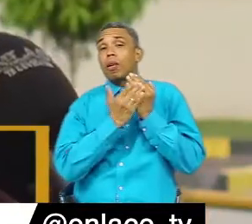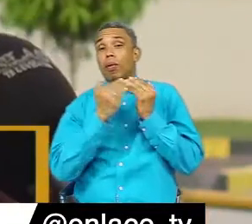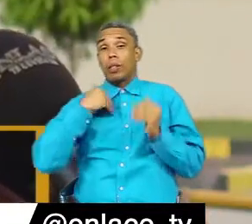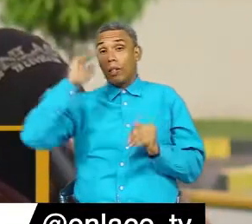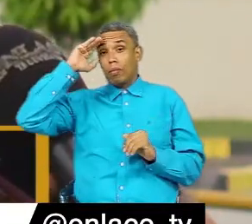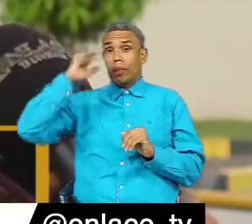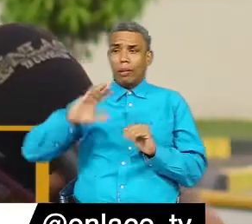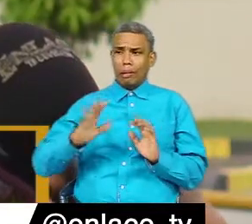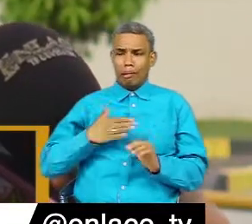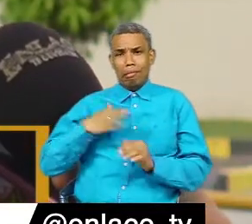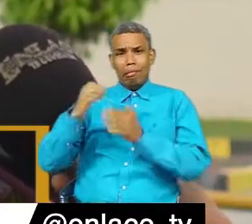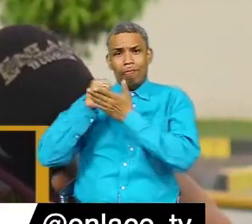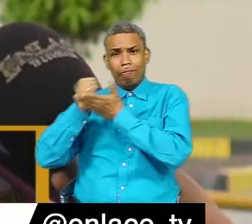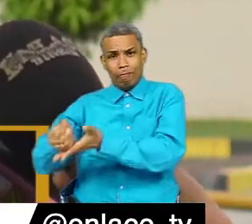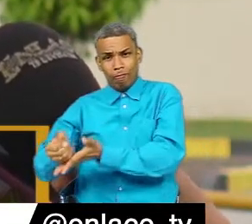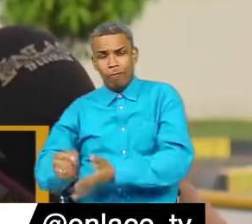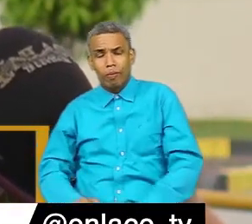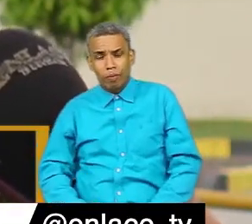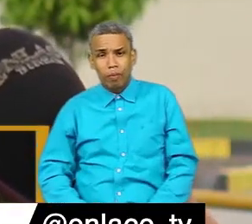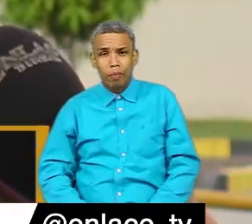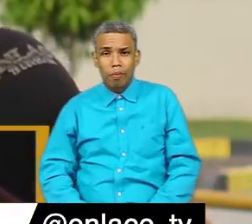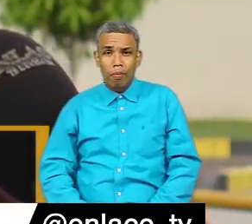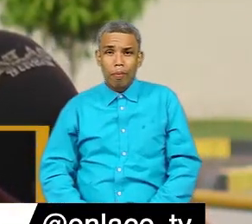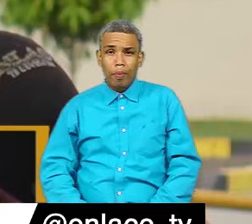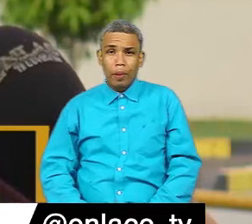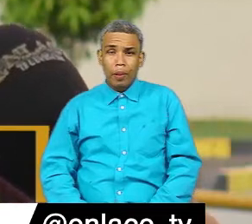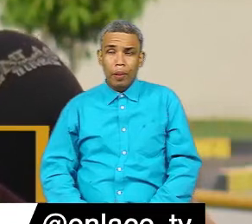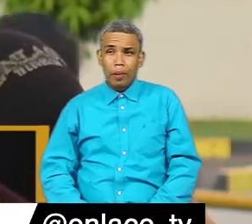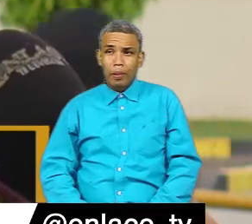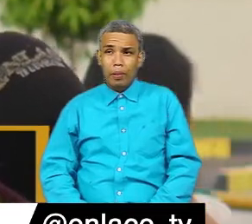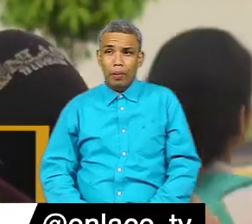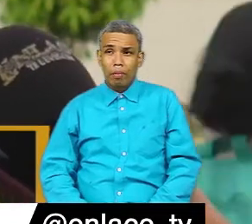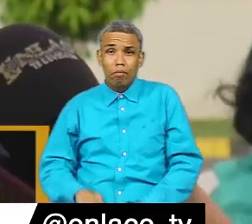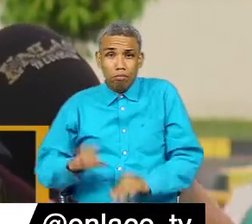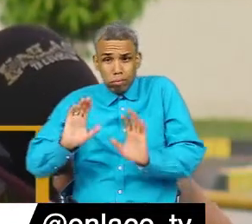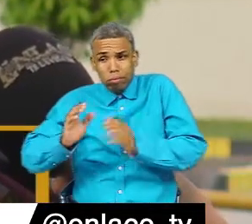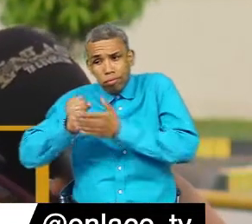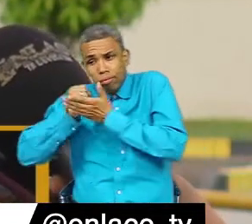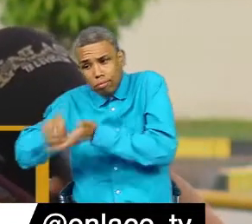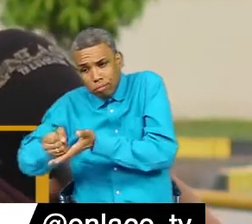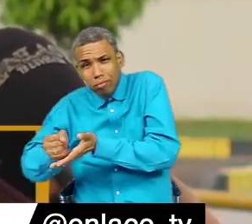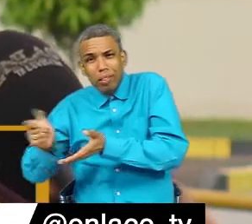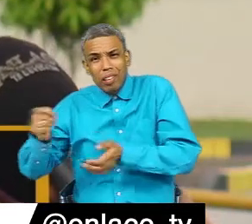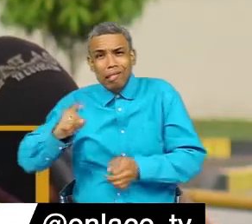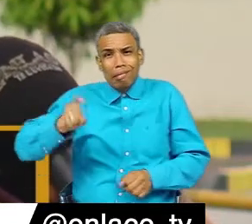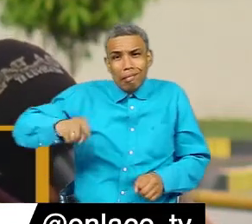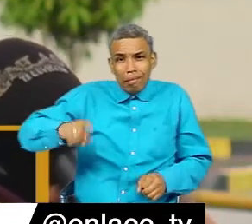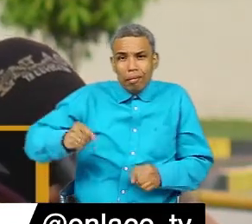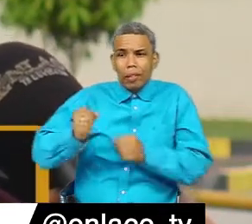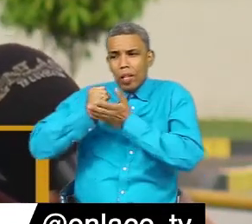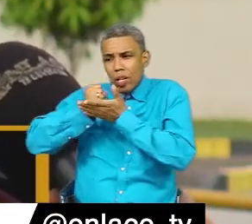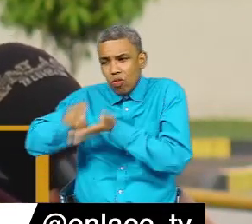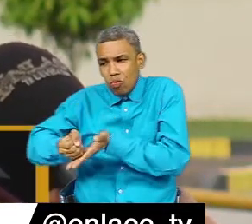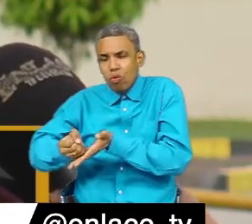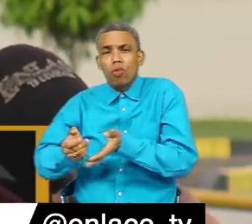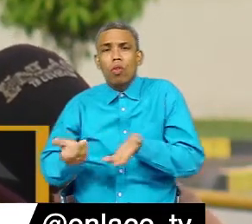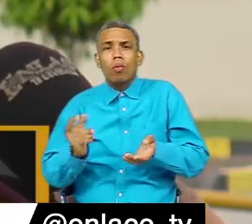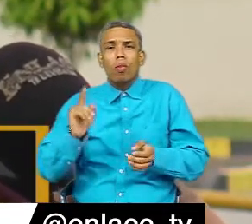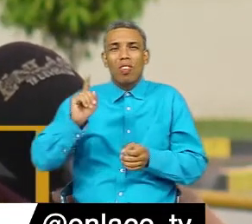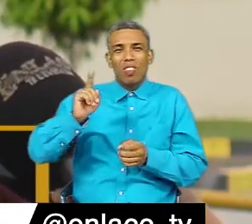estación de gas del Llanito de Ecopetrol, y posteriormente pues hemos coayudado para prestarle los primeros auxilios en la policlínica de